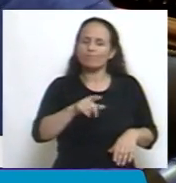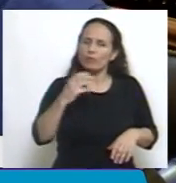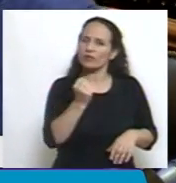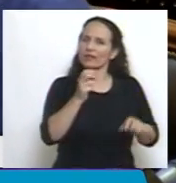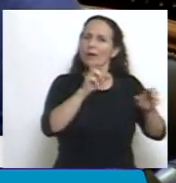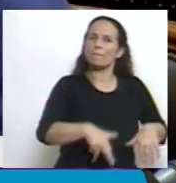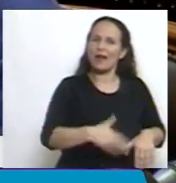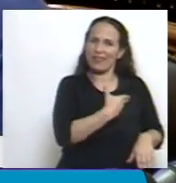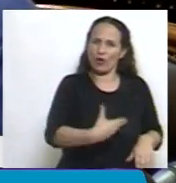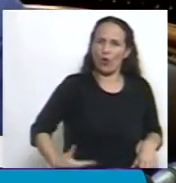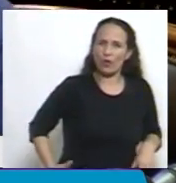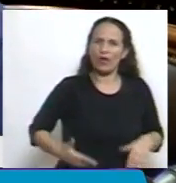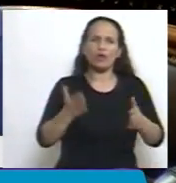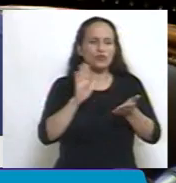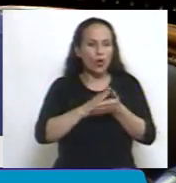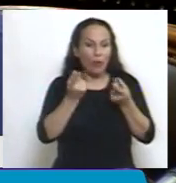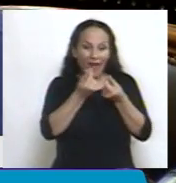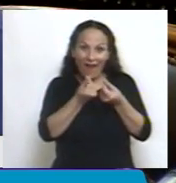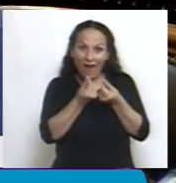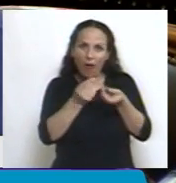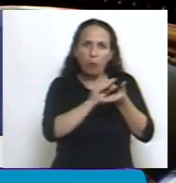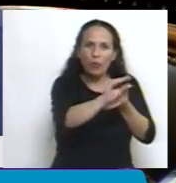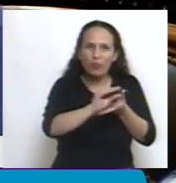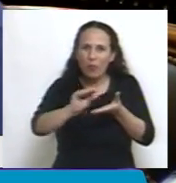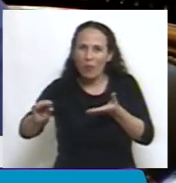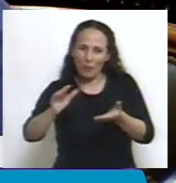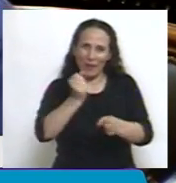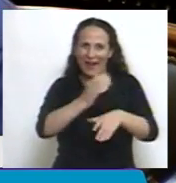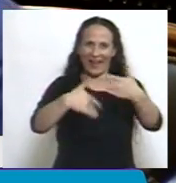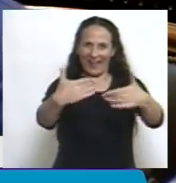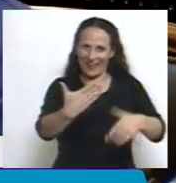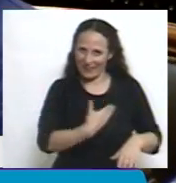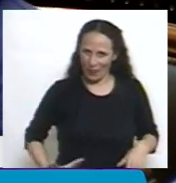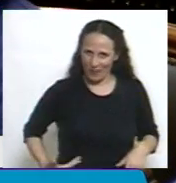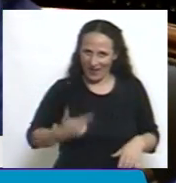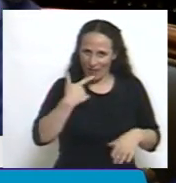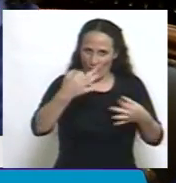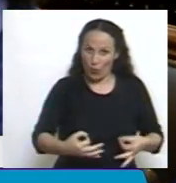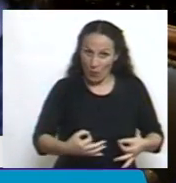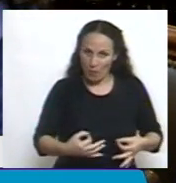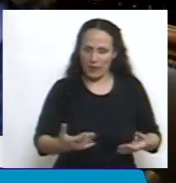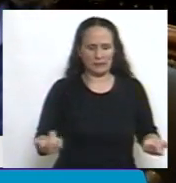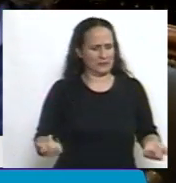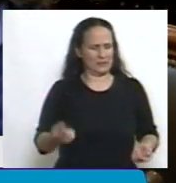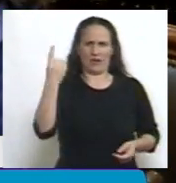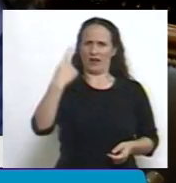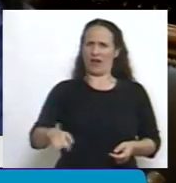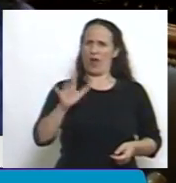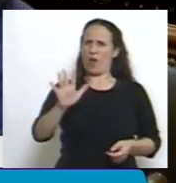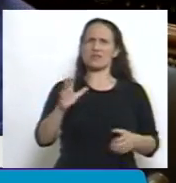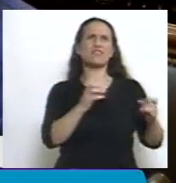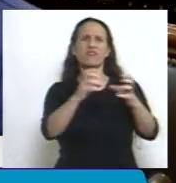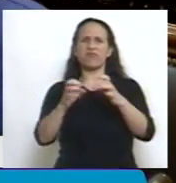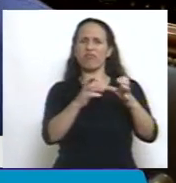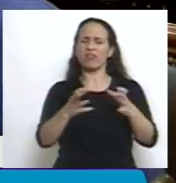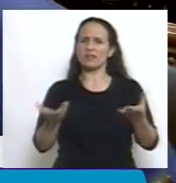gobierno y la asignación de recursos para cumplir con los planes de gobierno. Es realmente llamativo que lo estemos haciendo así, ¿no? Que lo